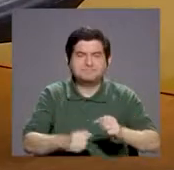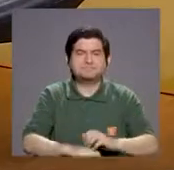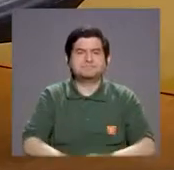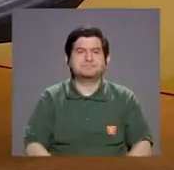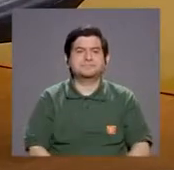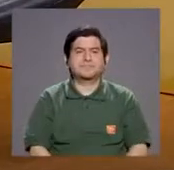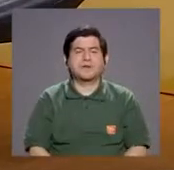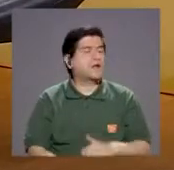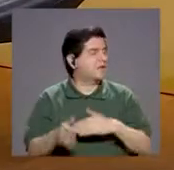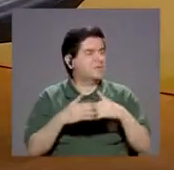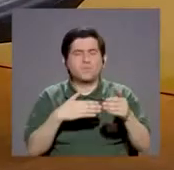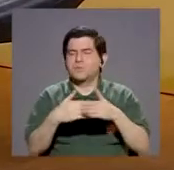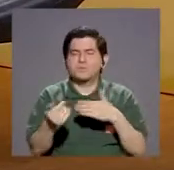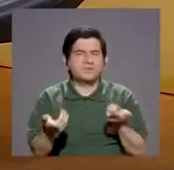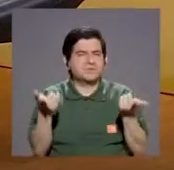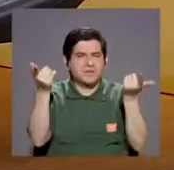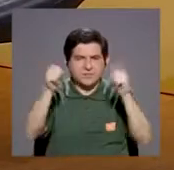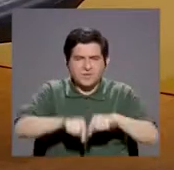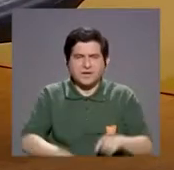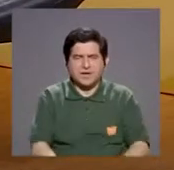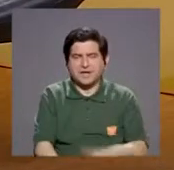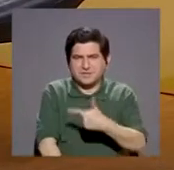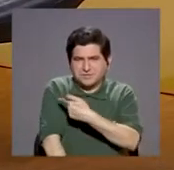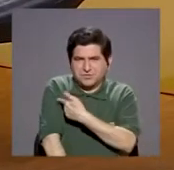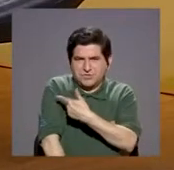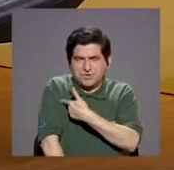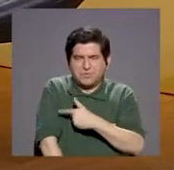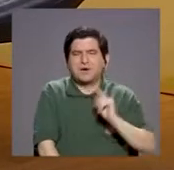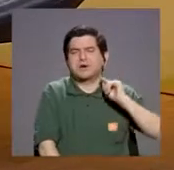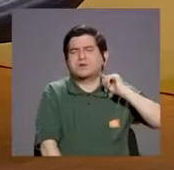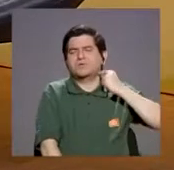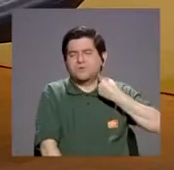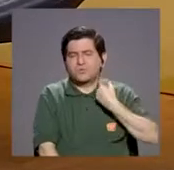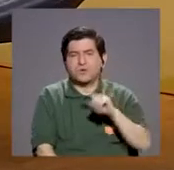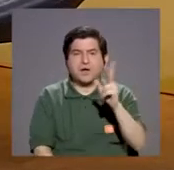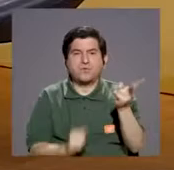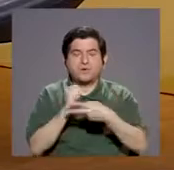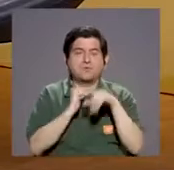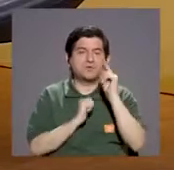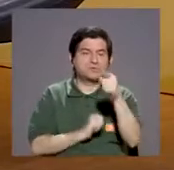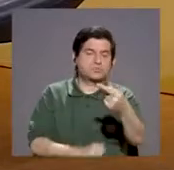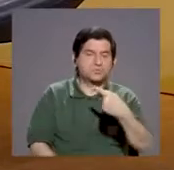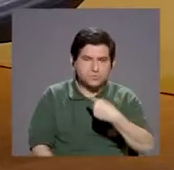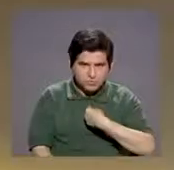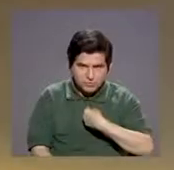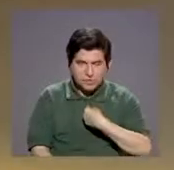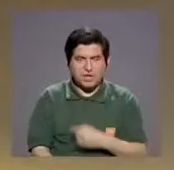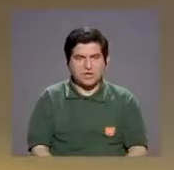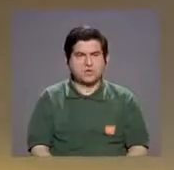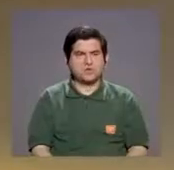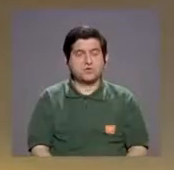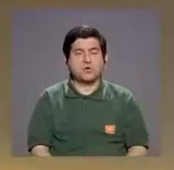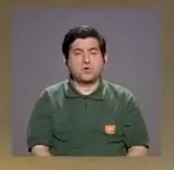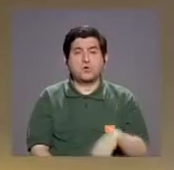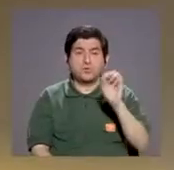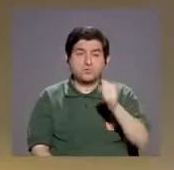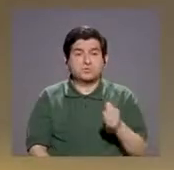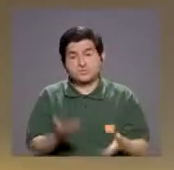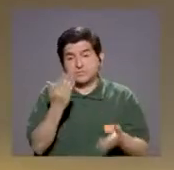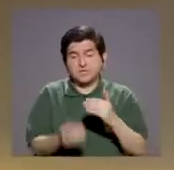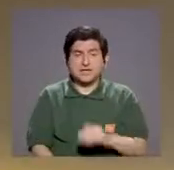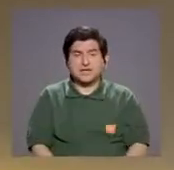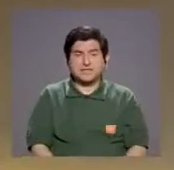aun en el caso de la de las vacunas más caras y alguna vez usted y yo fuimos adversa dos